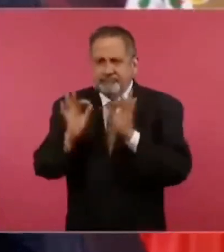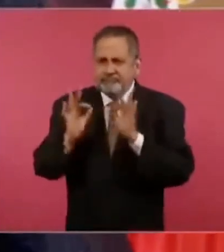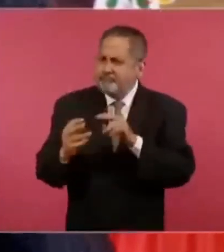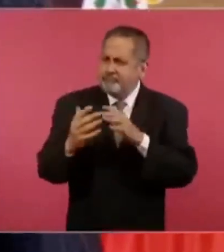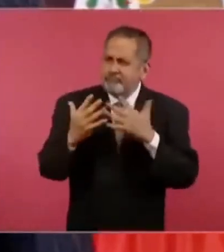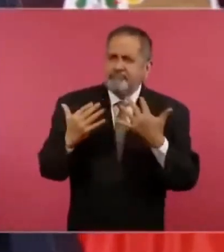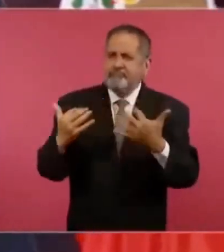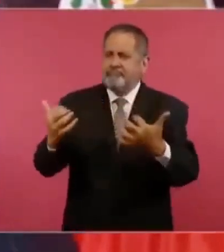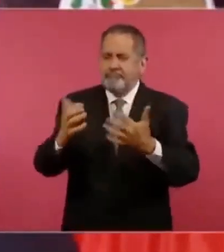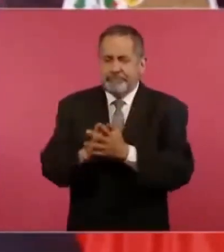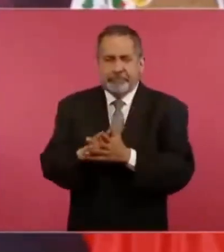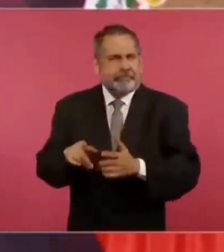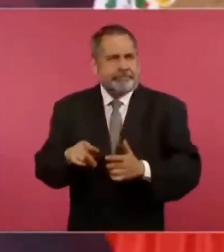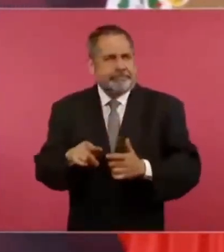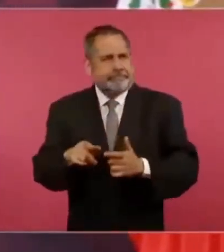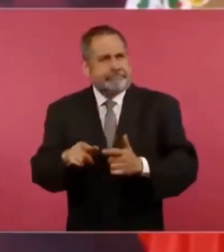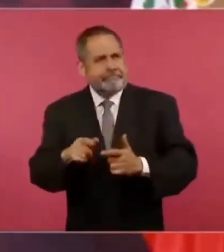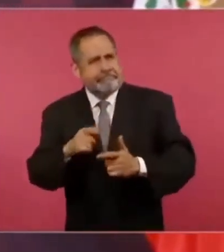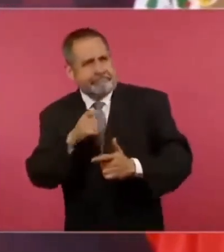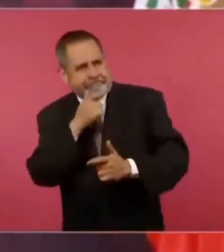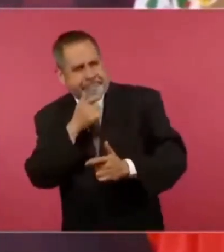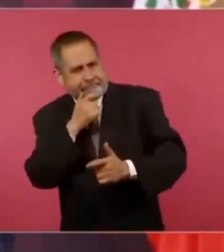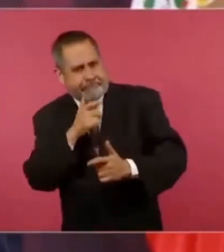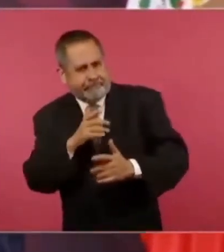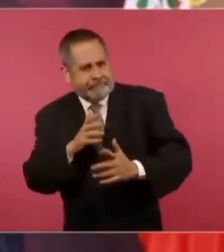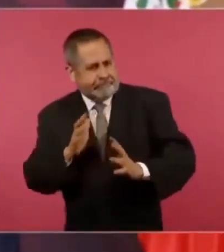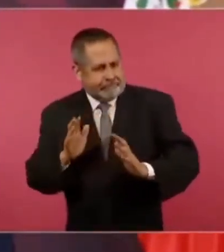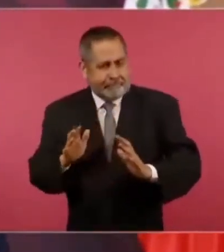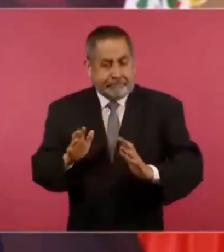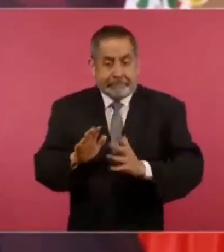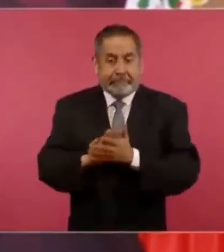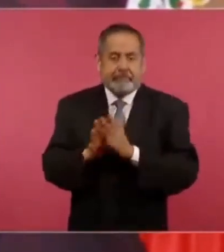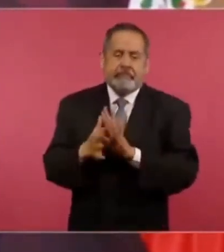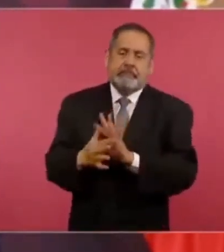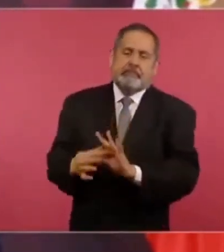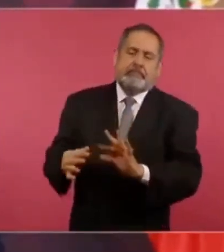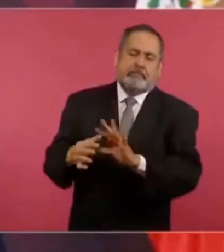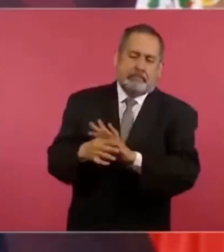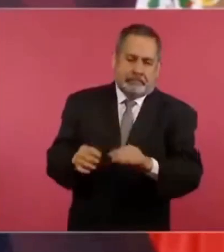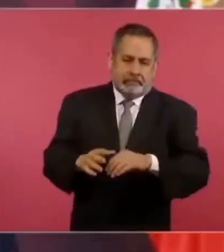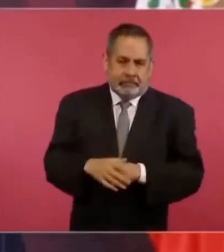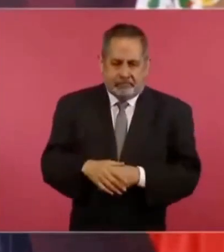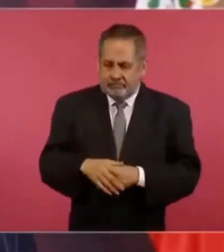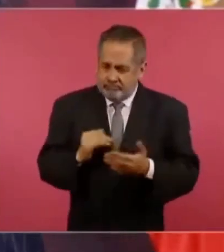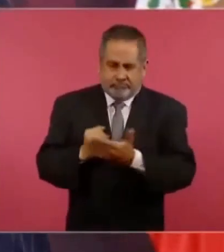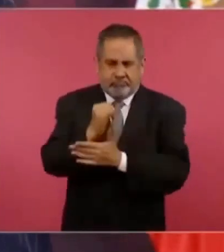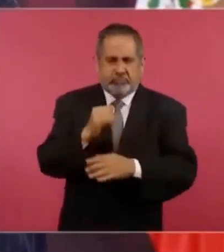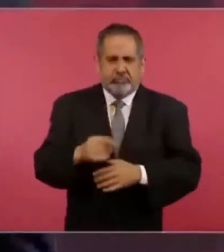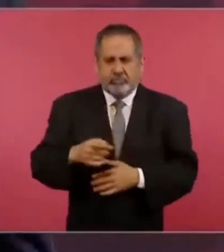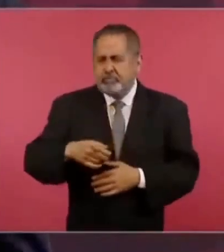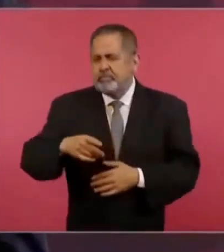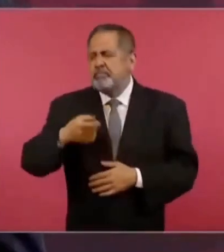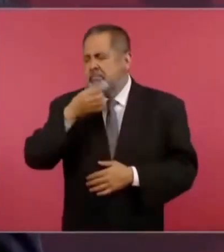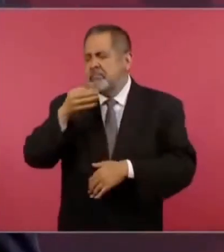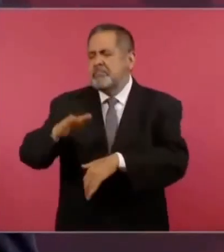se rieron todos, ¿no? Porque era el momento de la definición. Pues ¿saben qué?